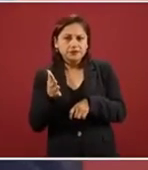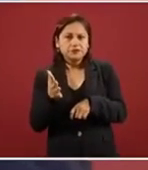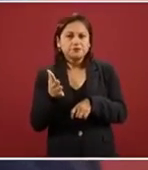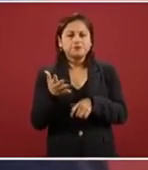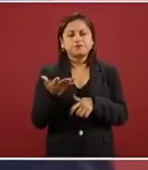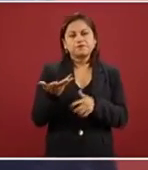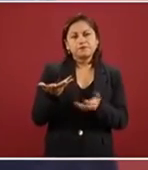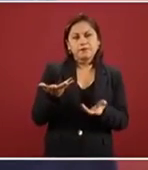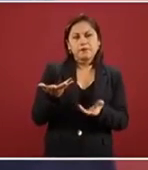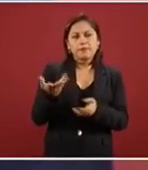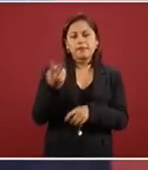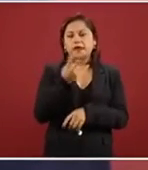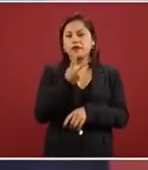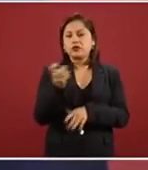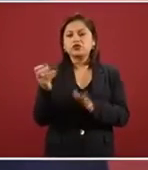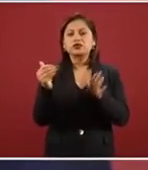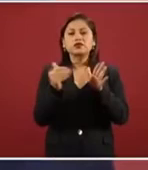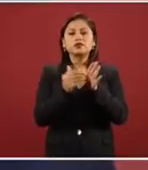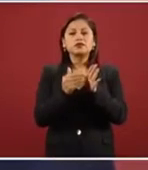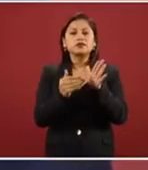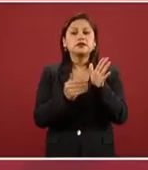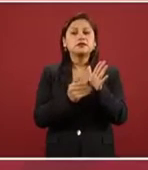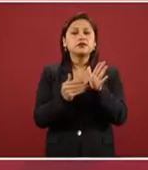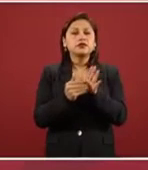200 mil millones de pesos,